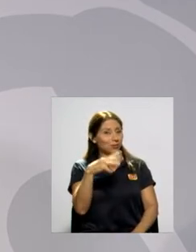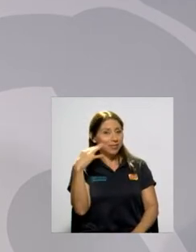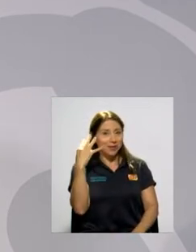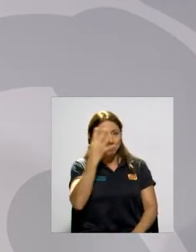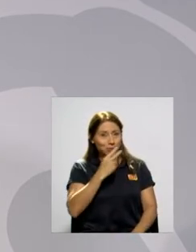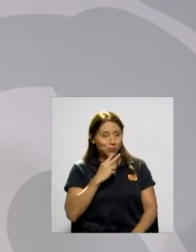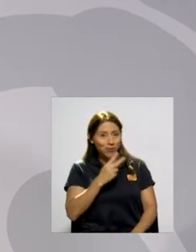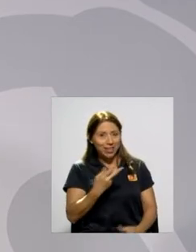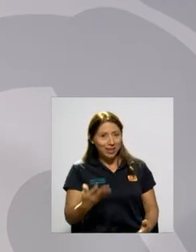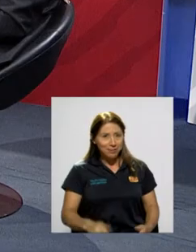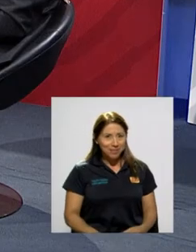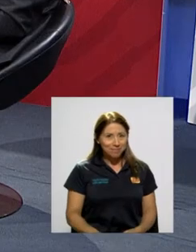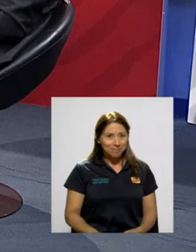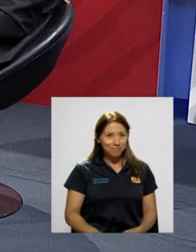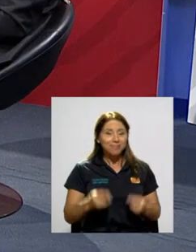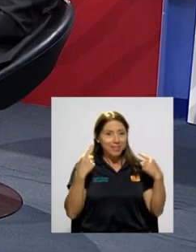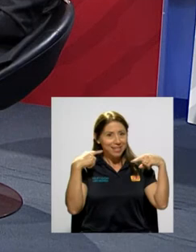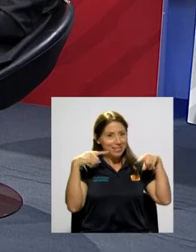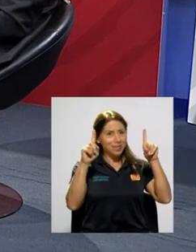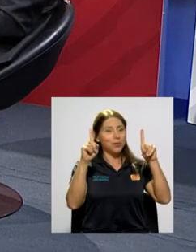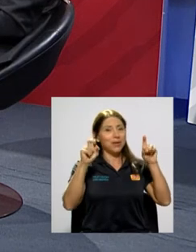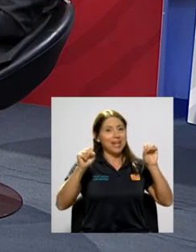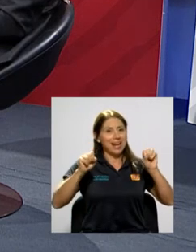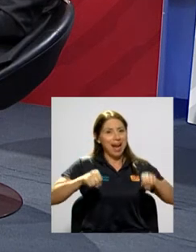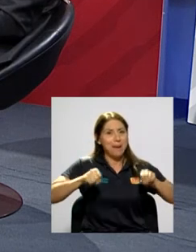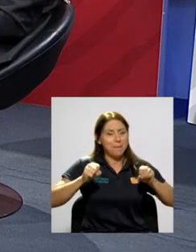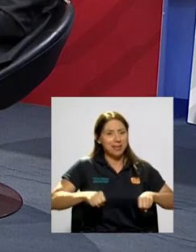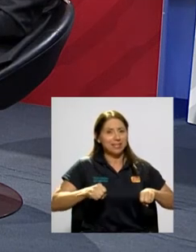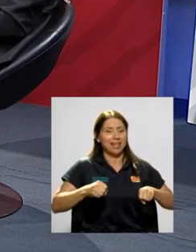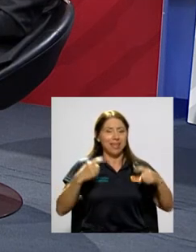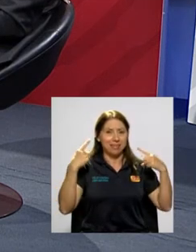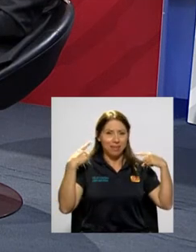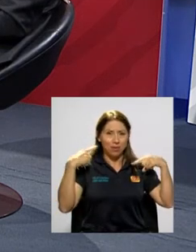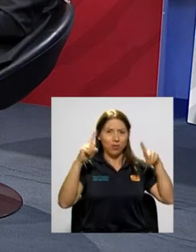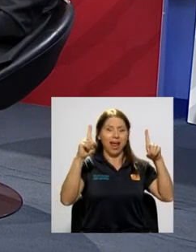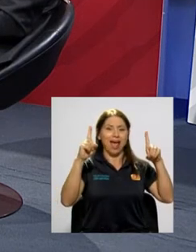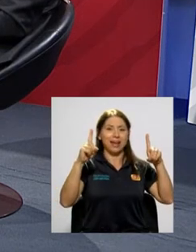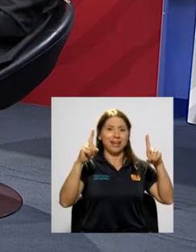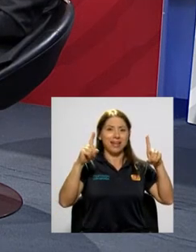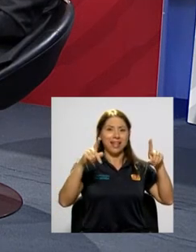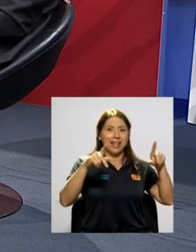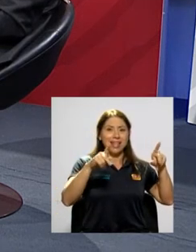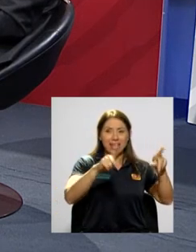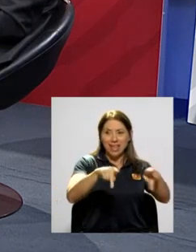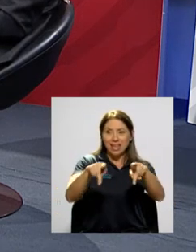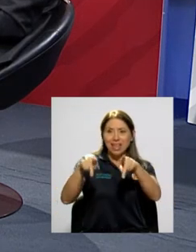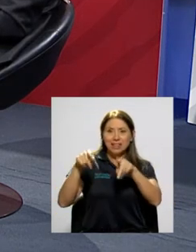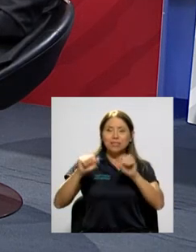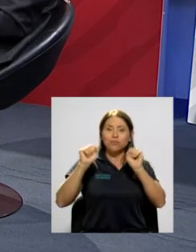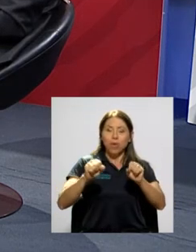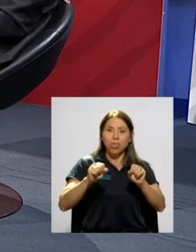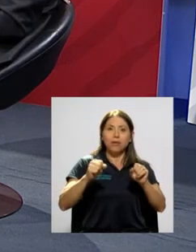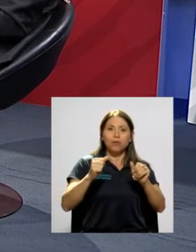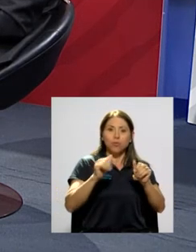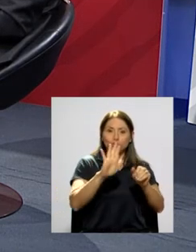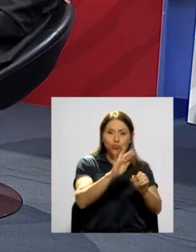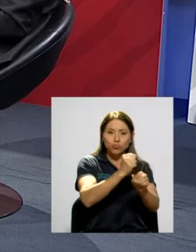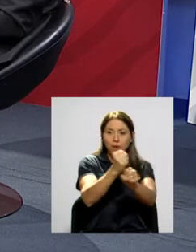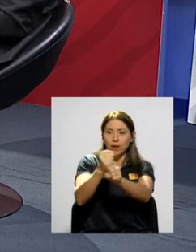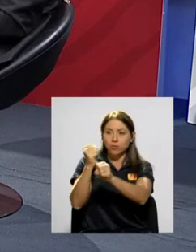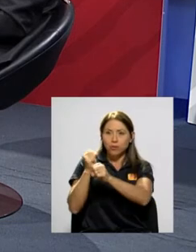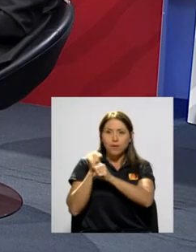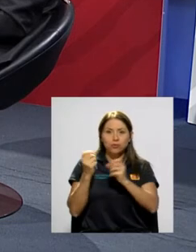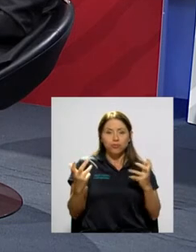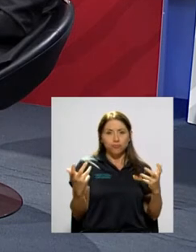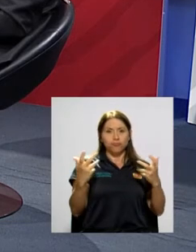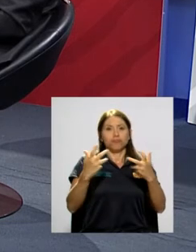Es hermoso verdaderamente que se logre esa capacidad de lograr coincidir agendas. Ahora,